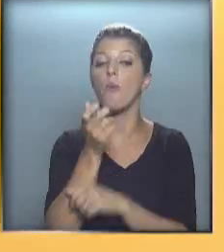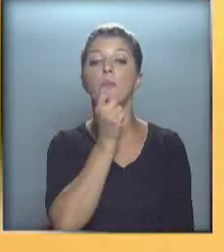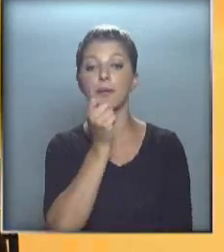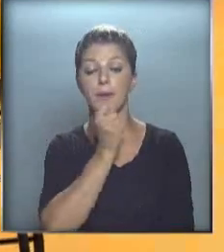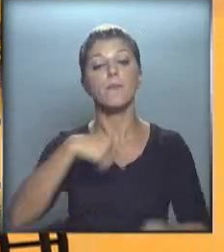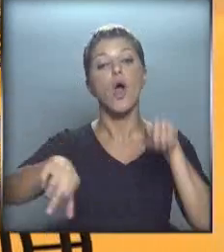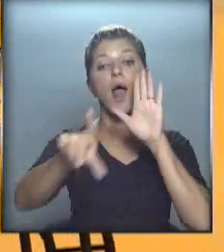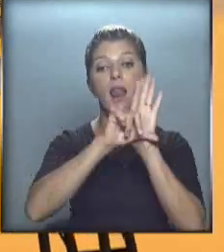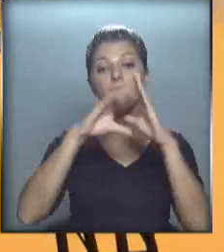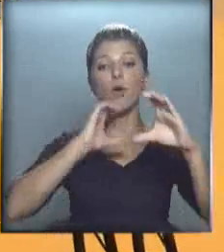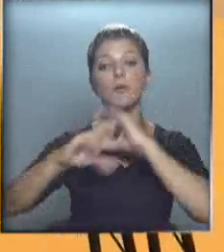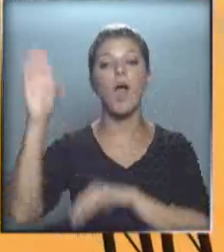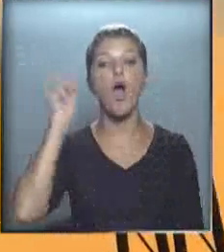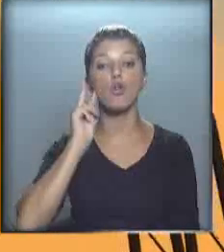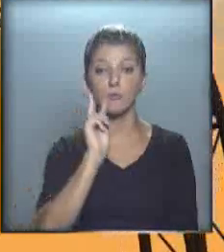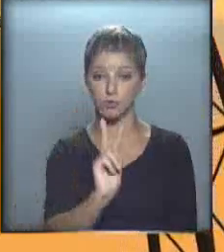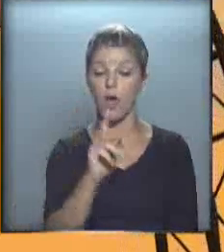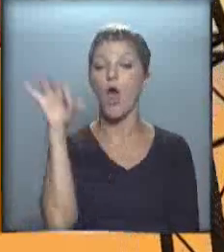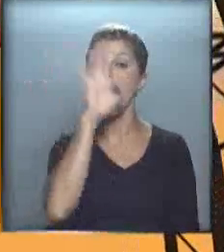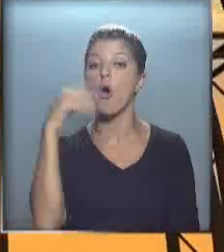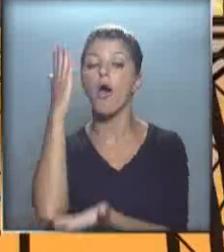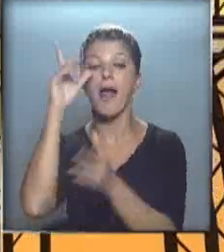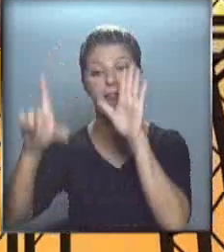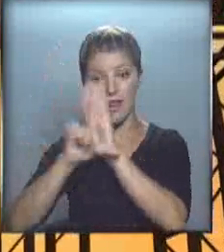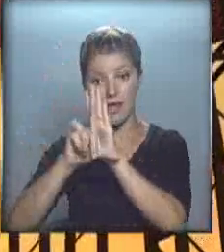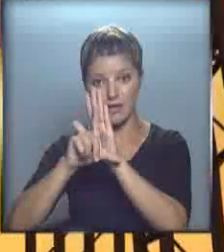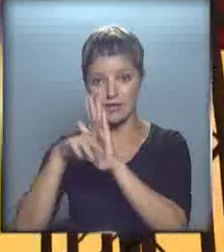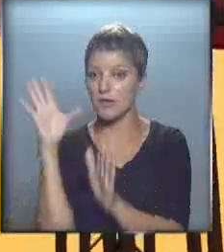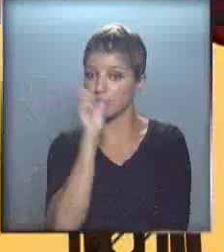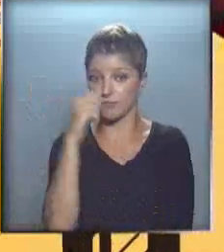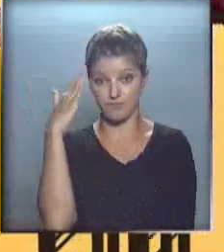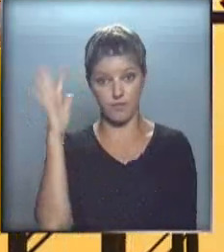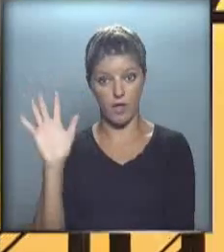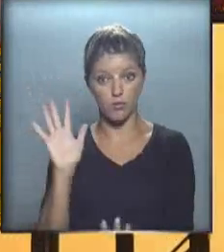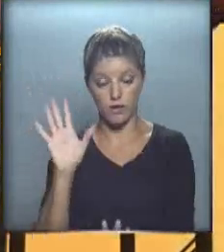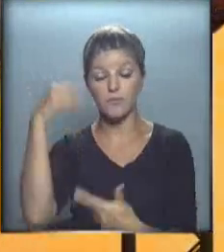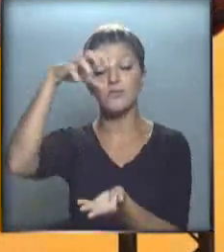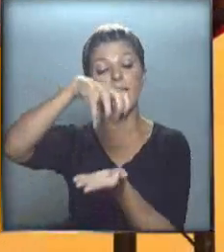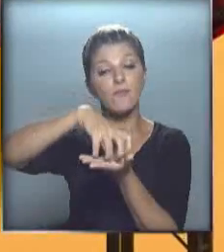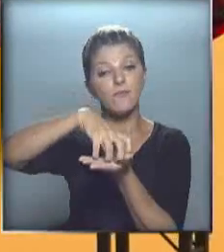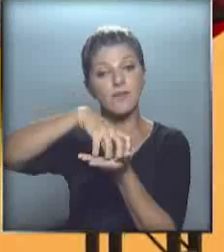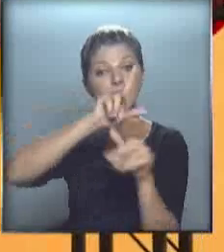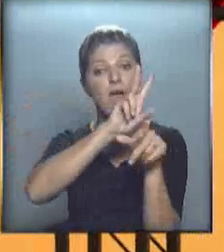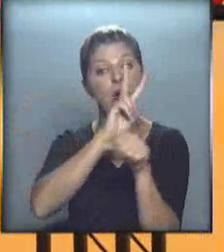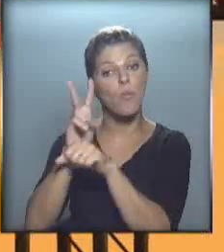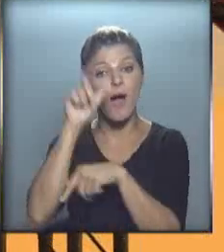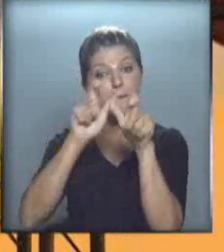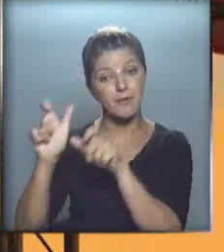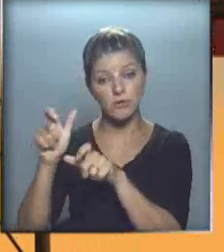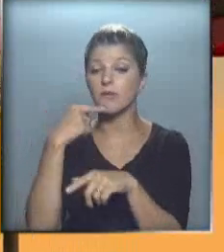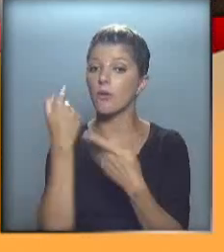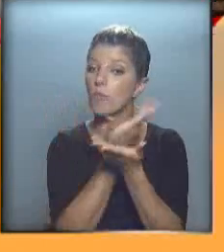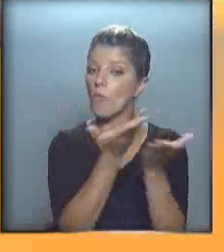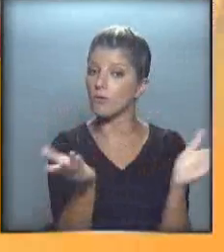la Ley de Comunicación Audiovisual o la Ley de Propiedad Intelectual. La Defensoría del Público recibió presentaciones en las que se